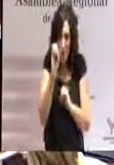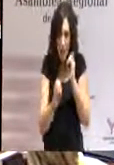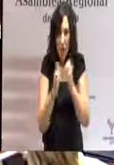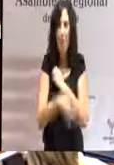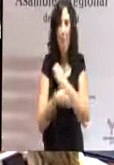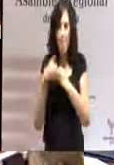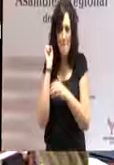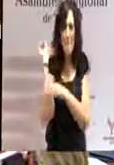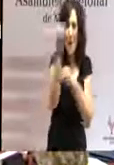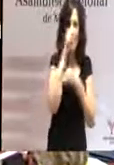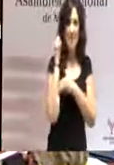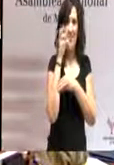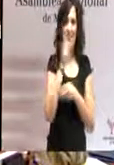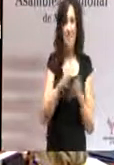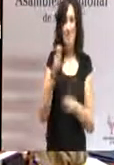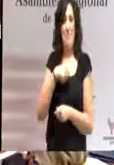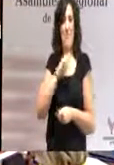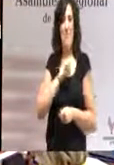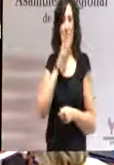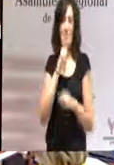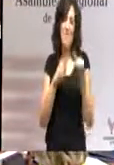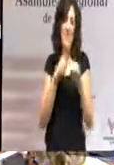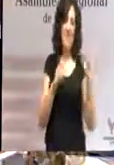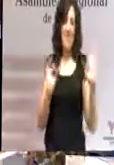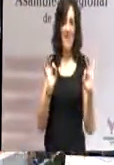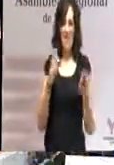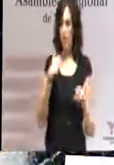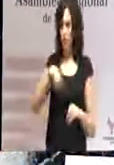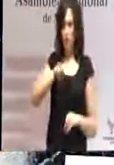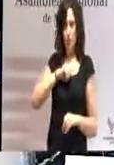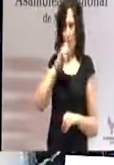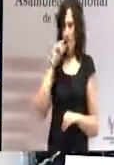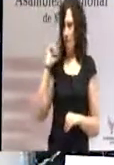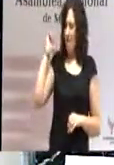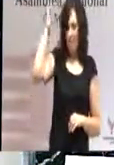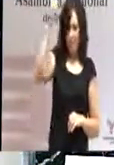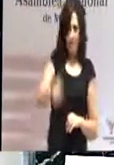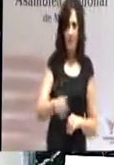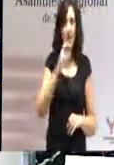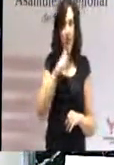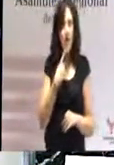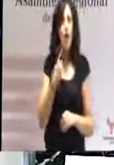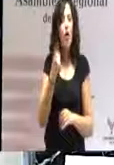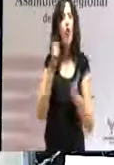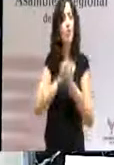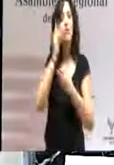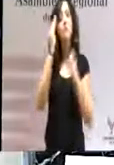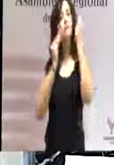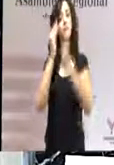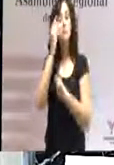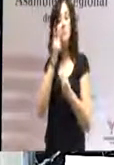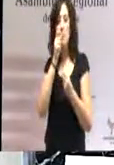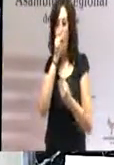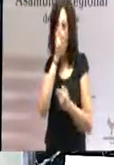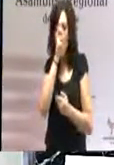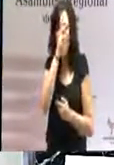resto de los españoles en cuanto a la media. Lo hemos sido durante años y yo me pregunto, ¿durante cuántos años más lo vamos a